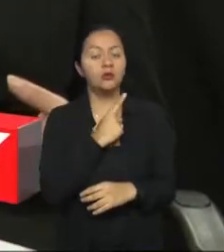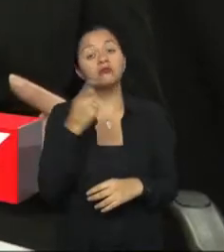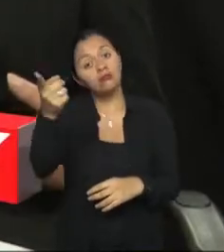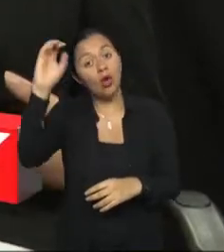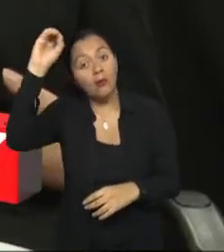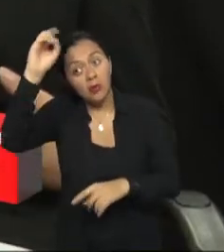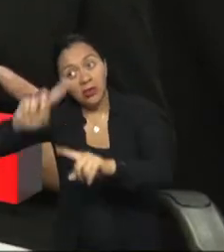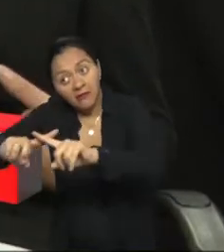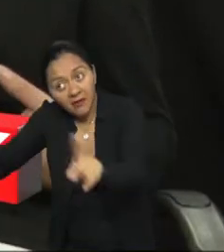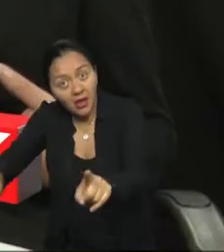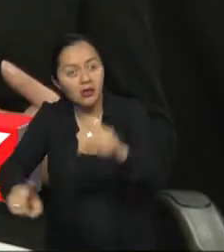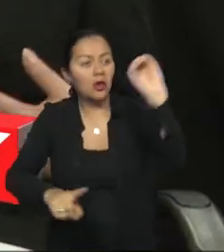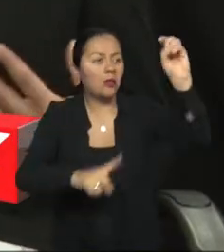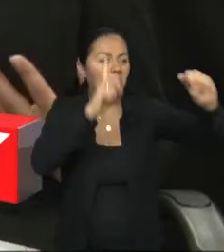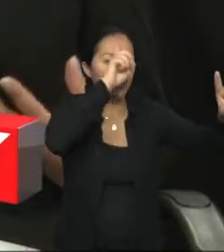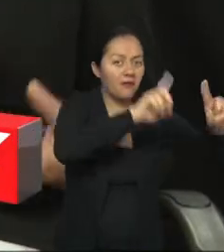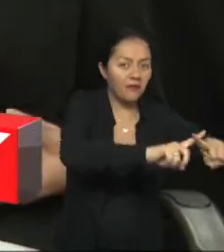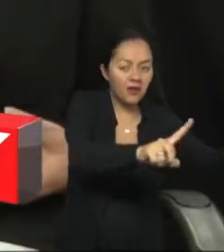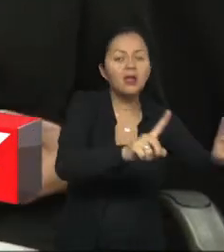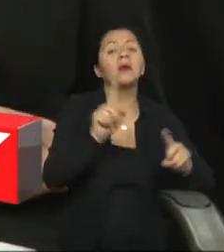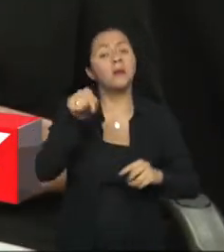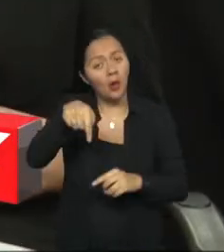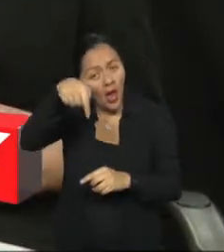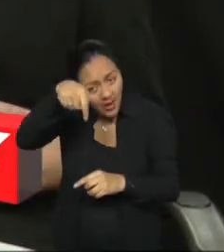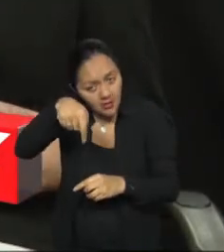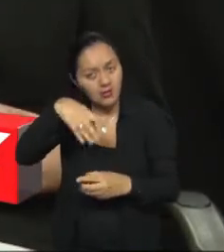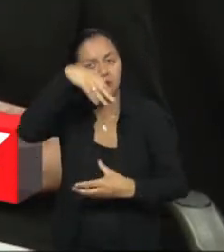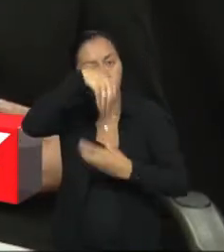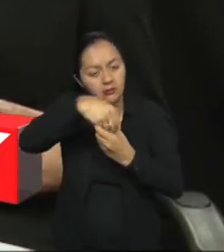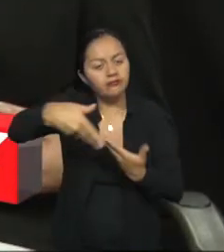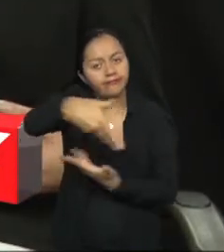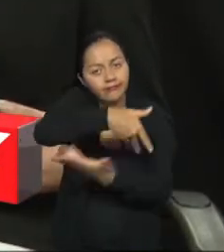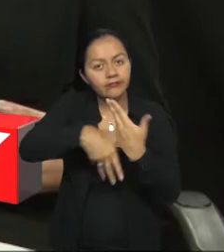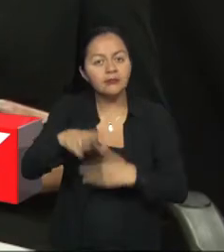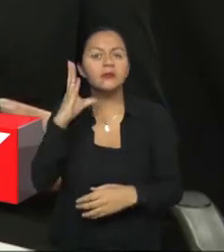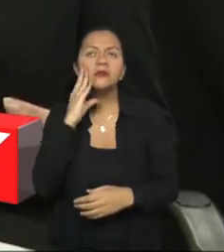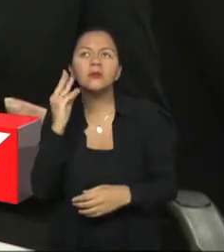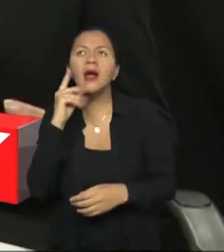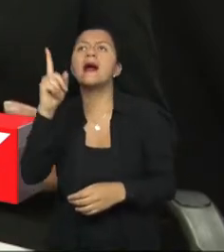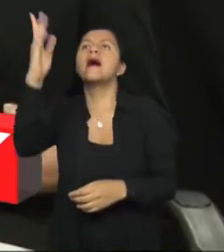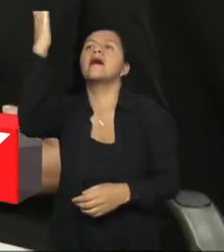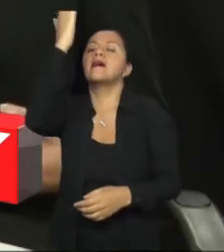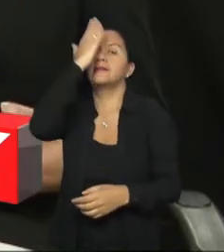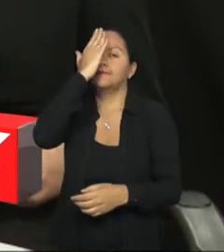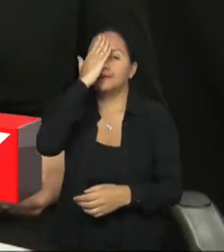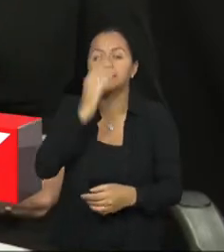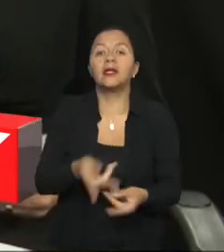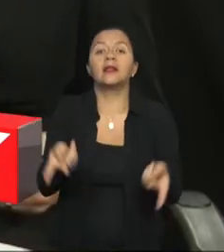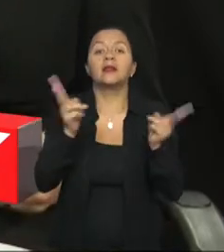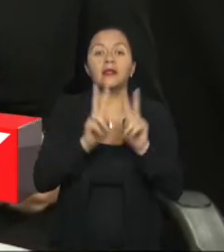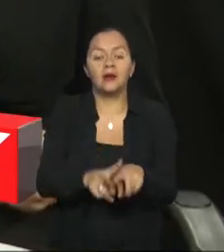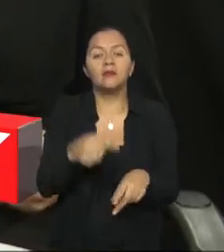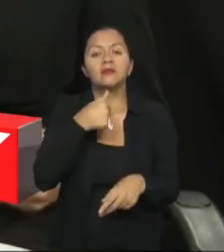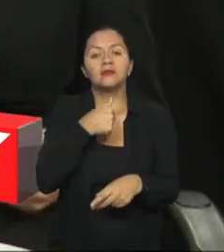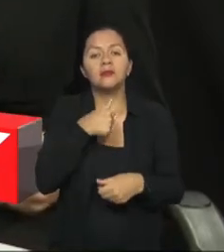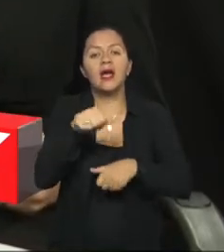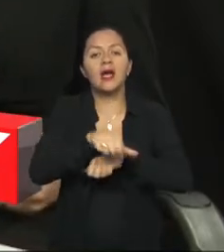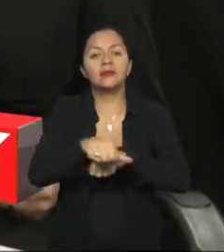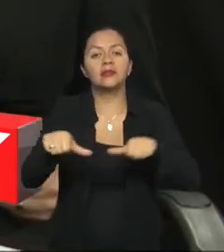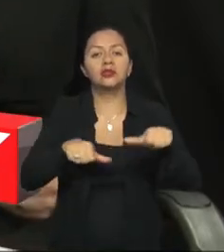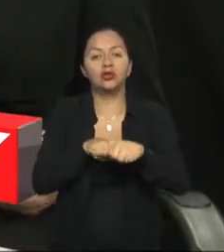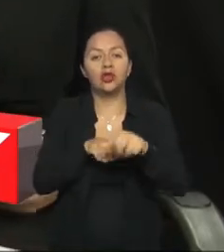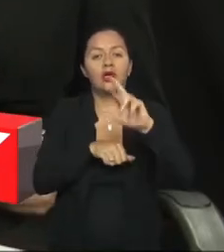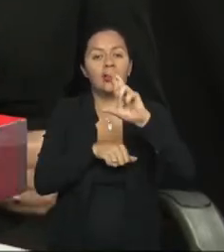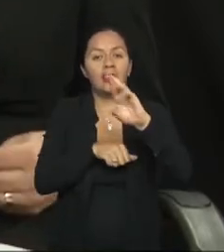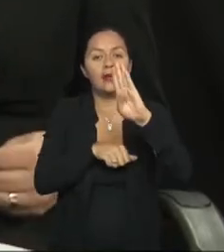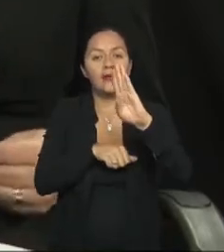diferentes. Va a ser muy enriquecedor escucharlos. También vamos a tener a una de nuestras asesoras en